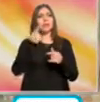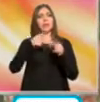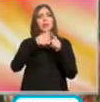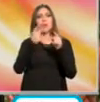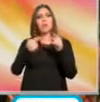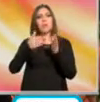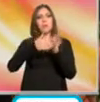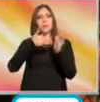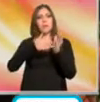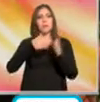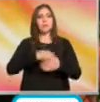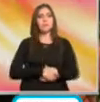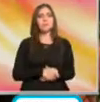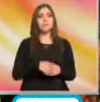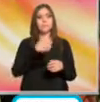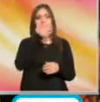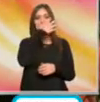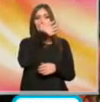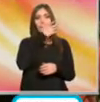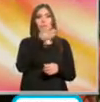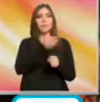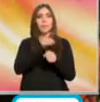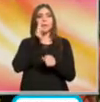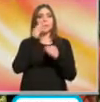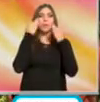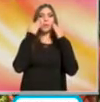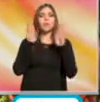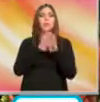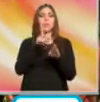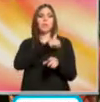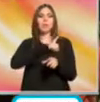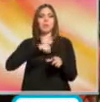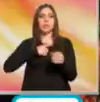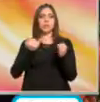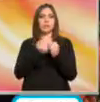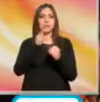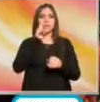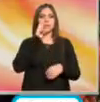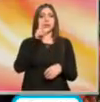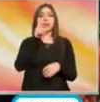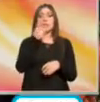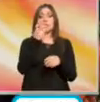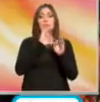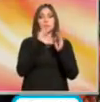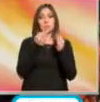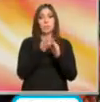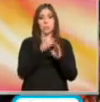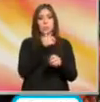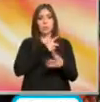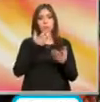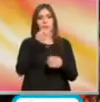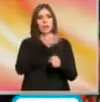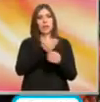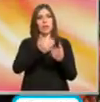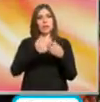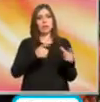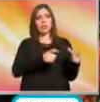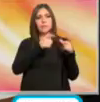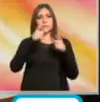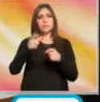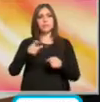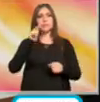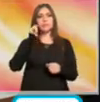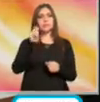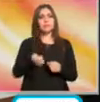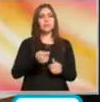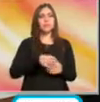Ok, cilantro, chicos. ¿qué tal? Les voy a ir mostrando más o menos cómo tiene que ir montado. Ajá. La manera correcta, ahorita lo saqué antes, para montar